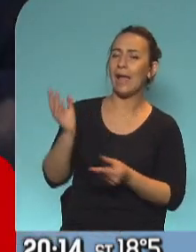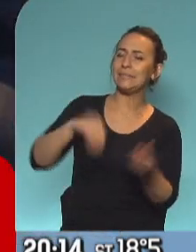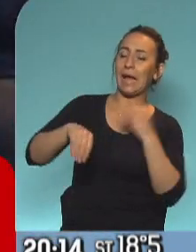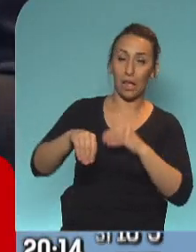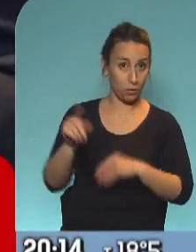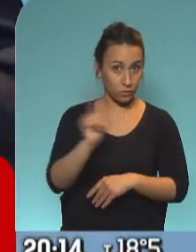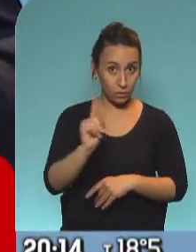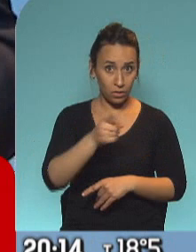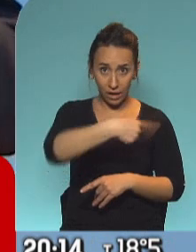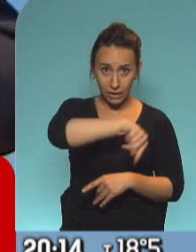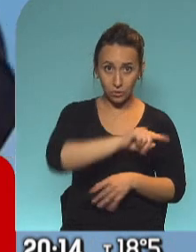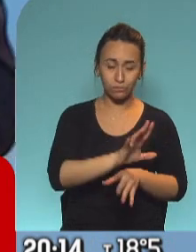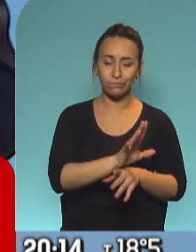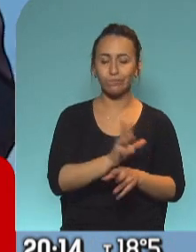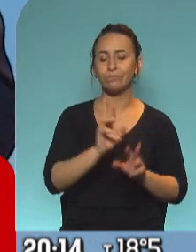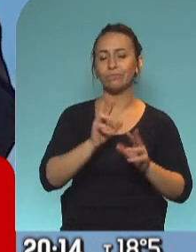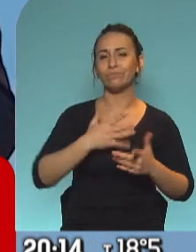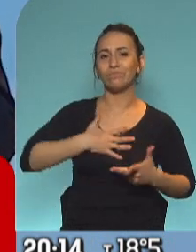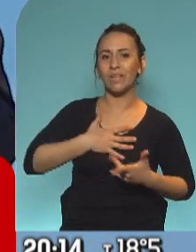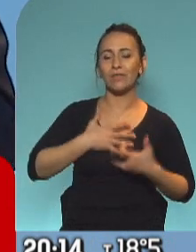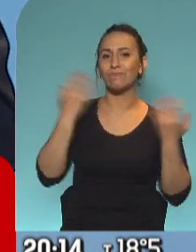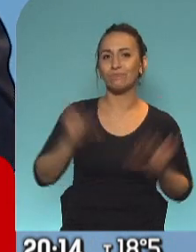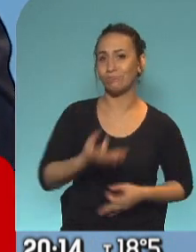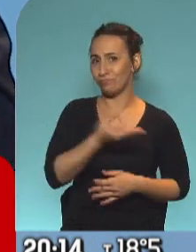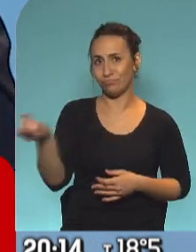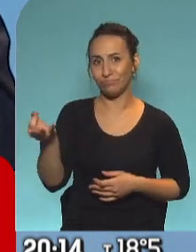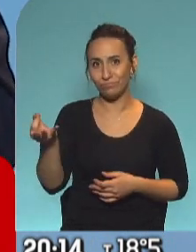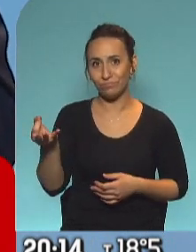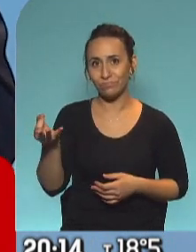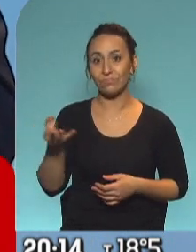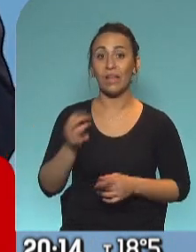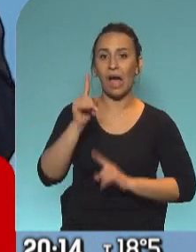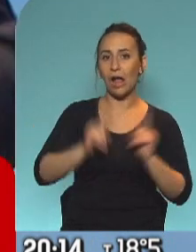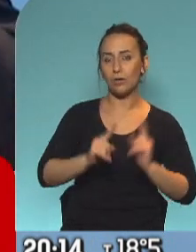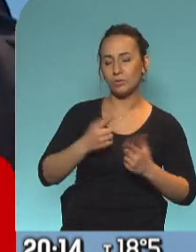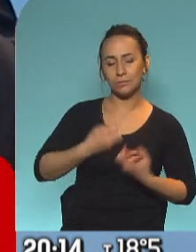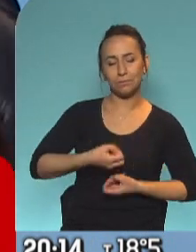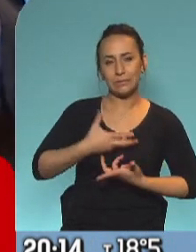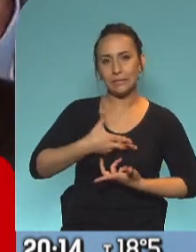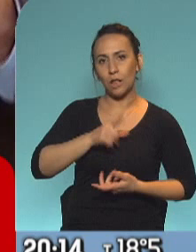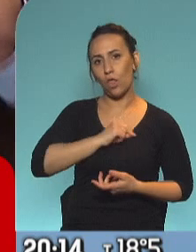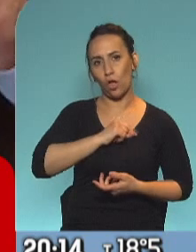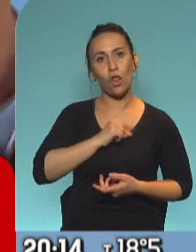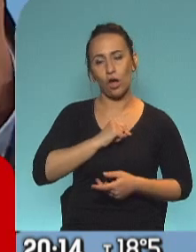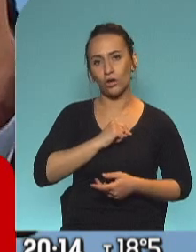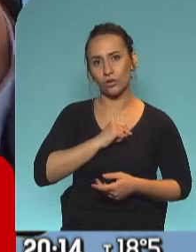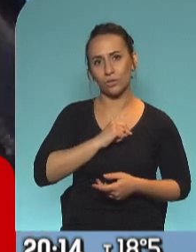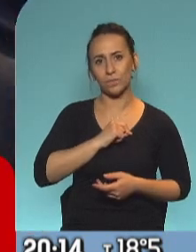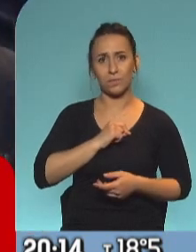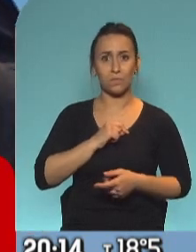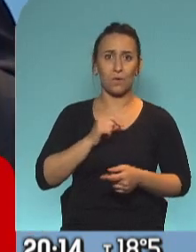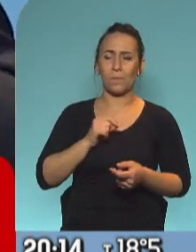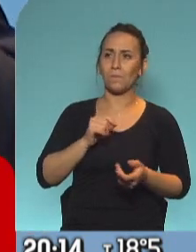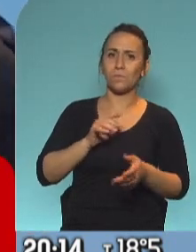razón. Y otros con muestras más allá, mucho más de dolor, digamos, ¿no? Además de todo lo que pasamos y